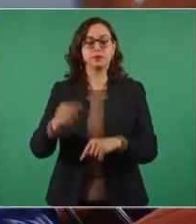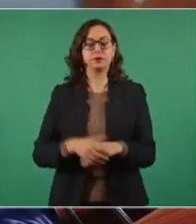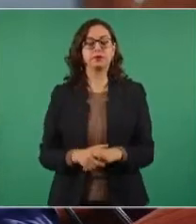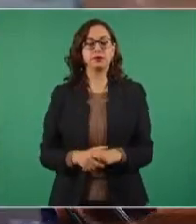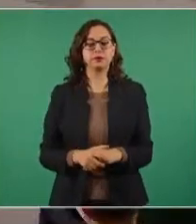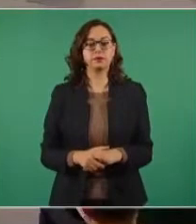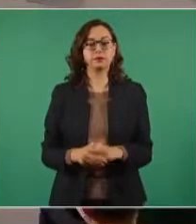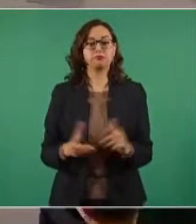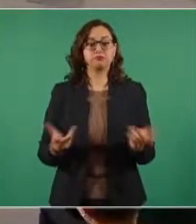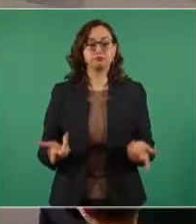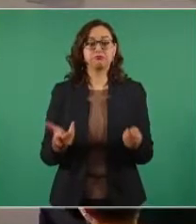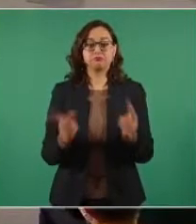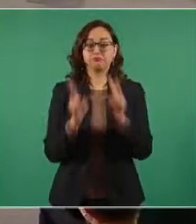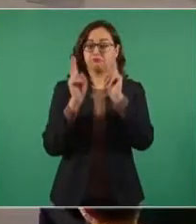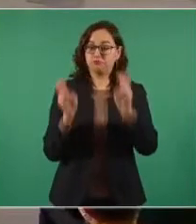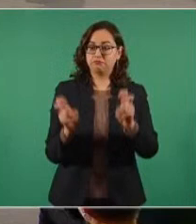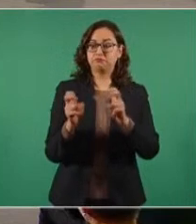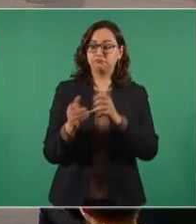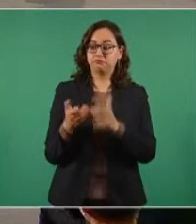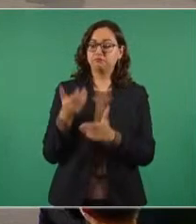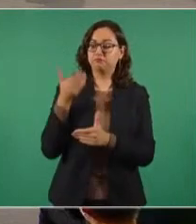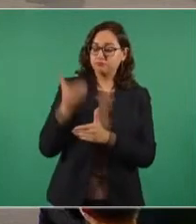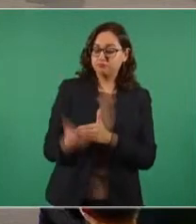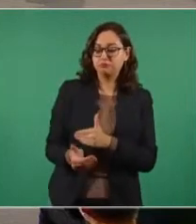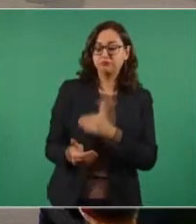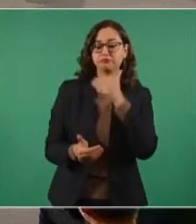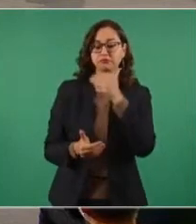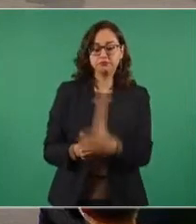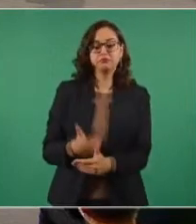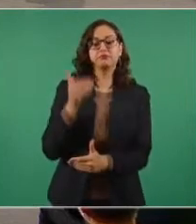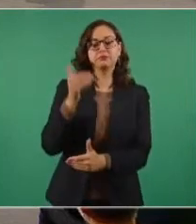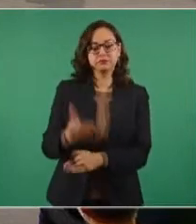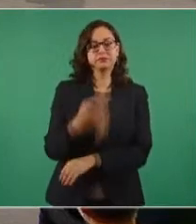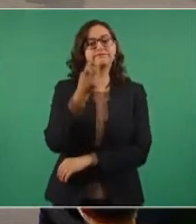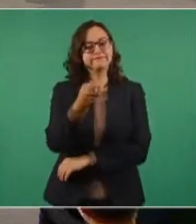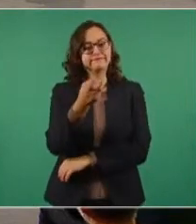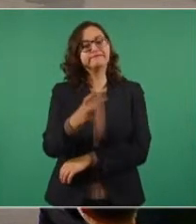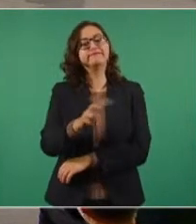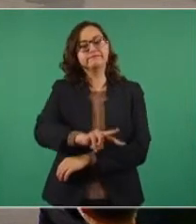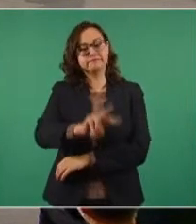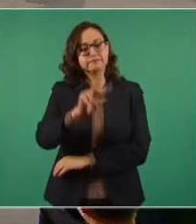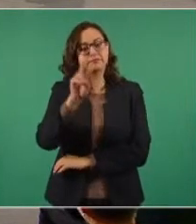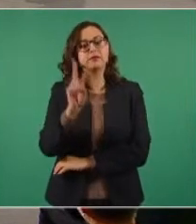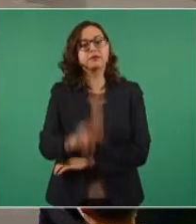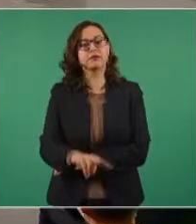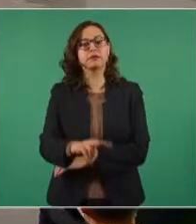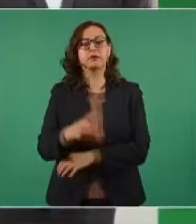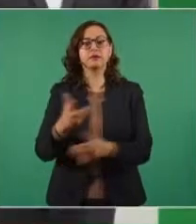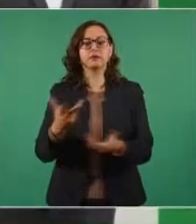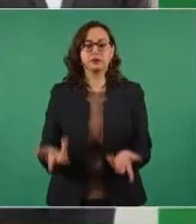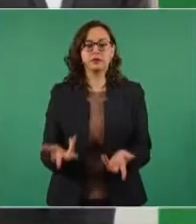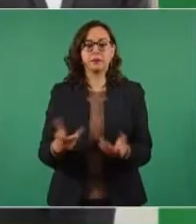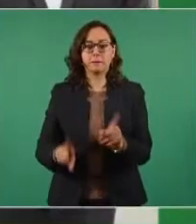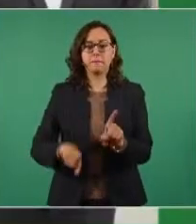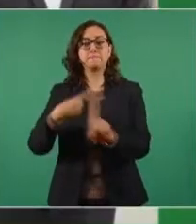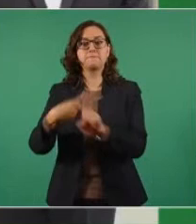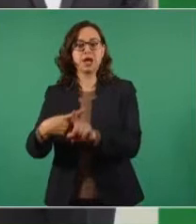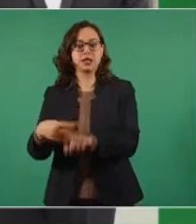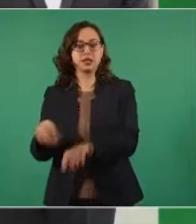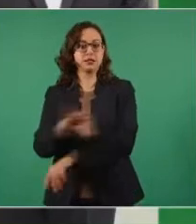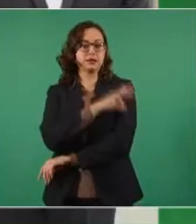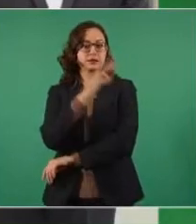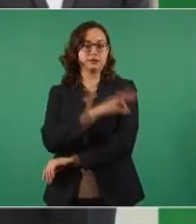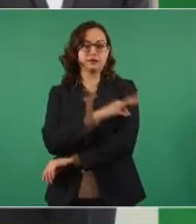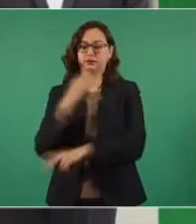que es un proceso que va acompañado de la vacunación y